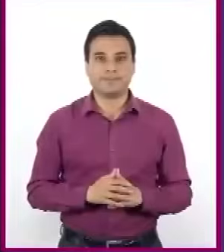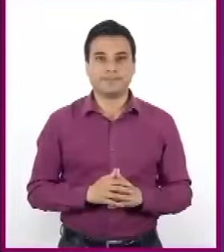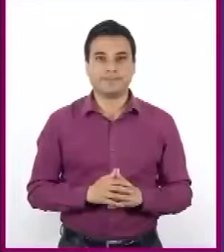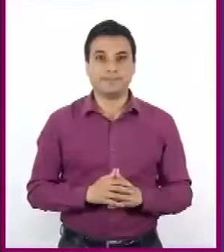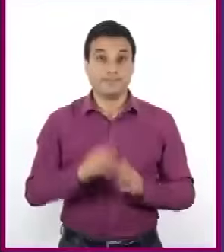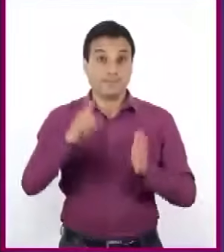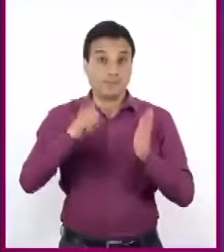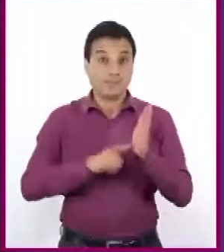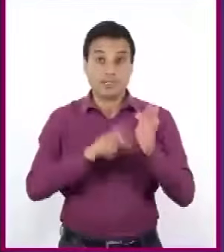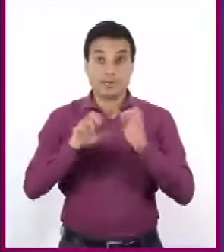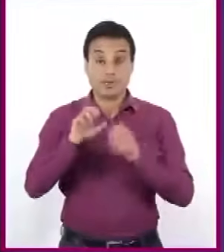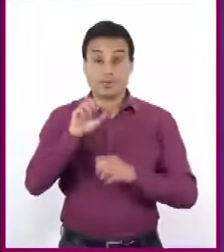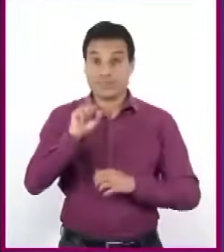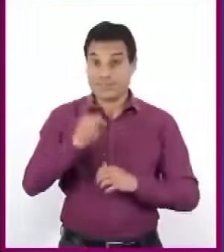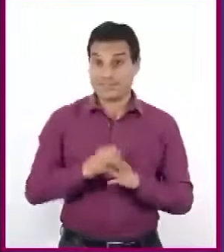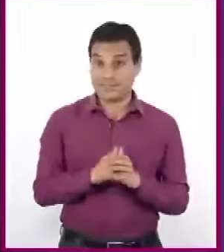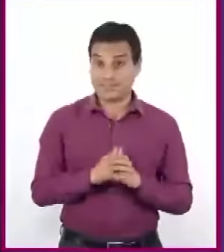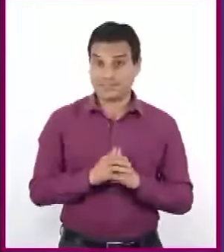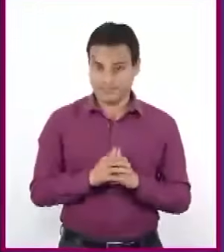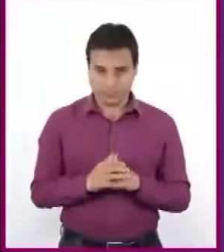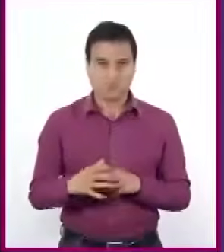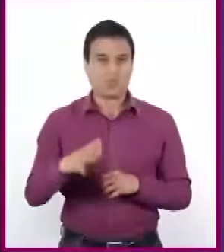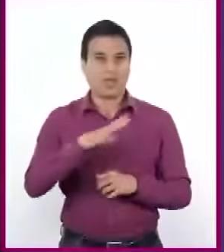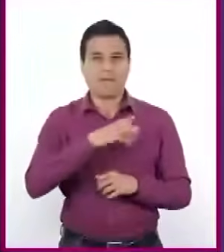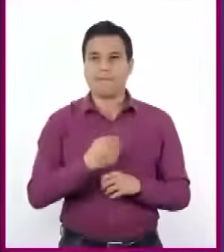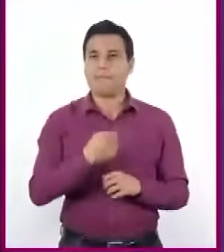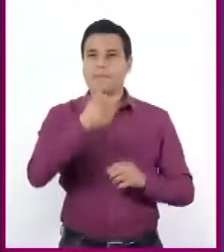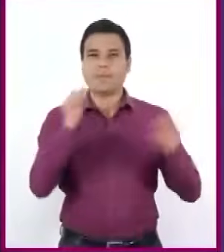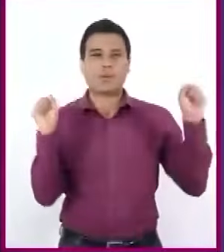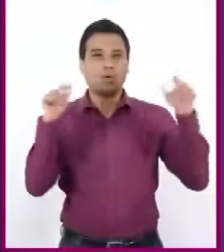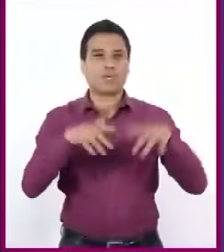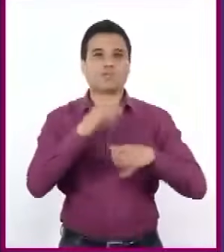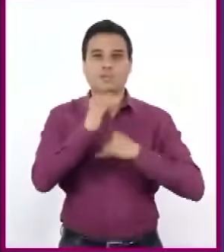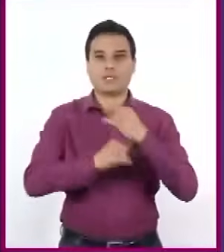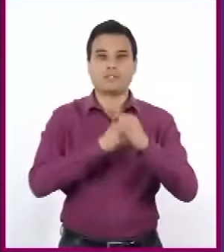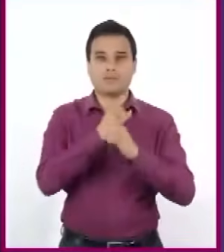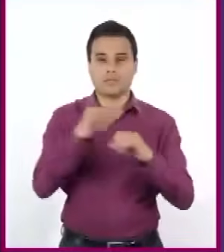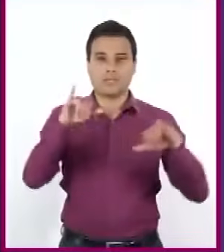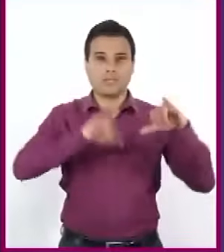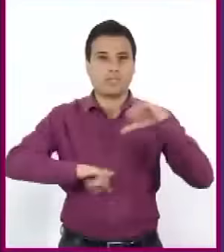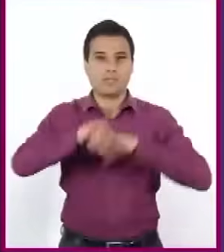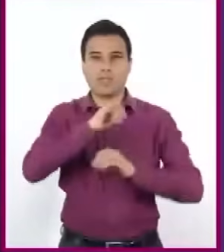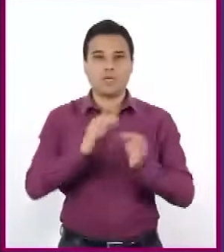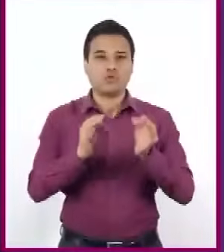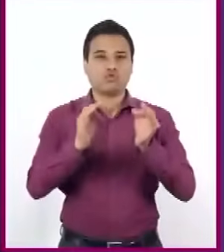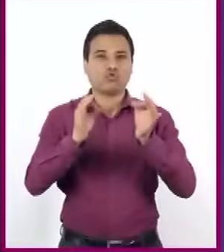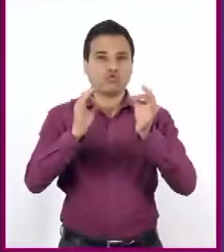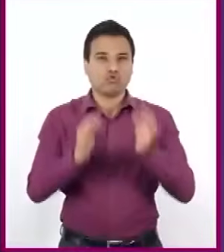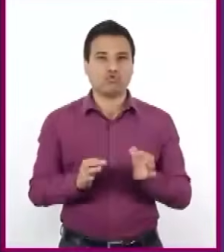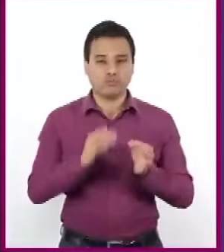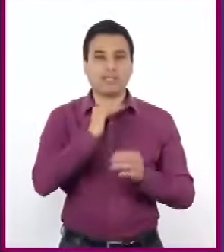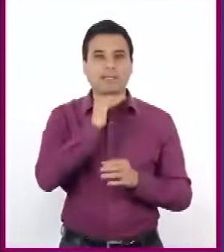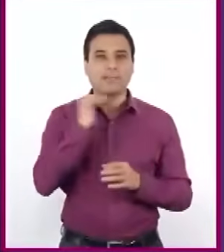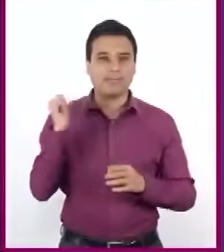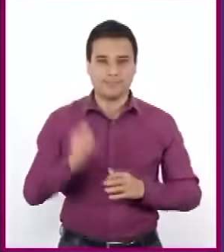En 1860 se realizó el primer Congreso Internacional de Química en Karlsruhe,